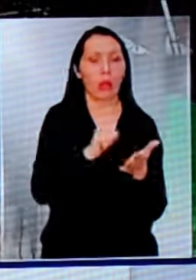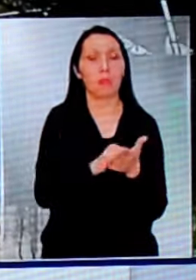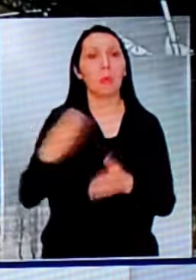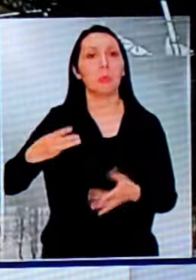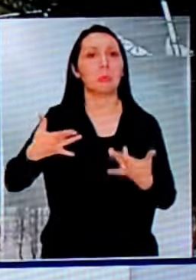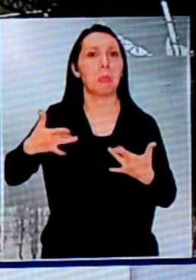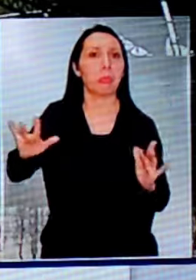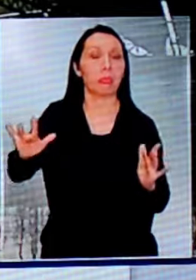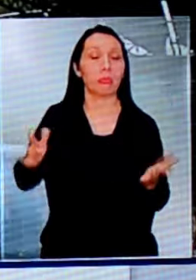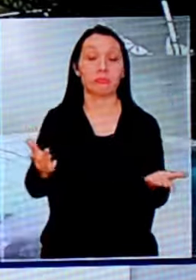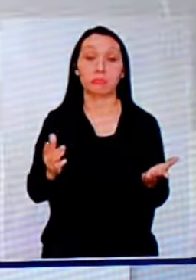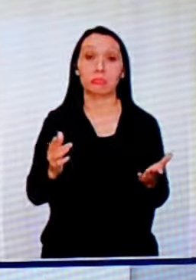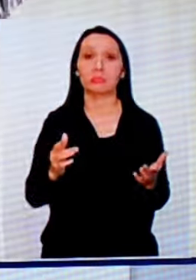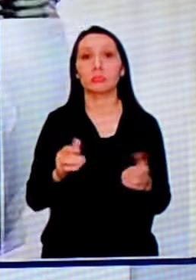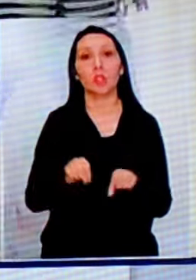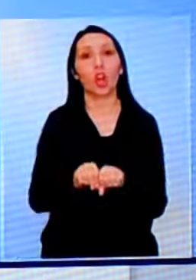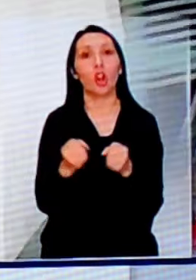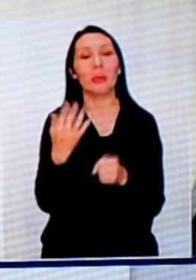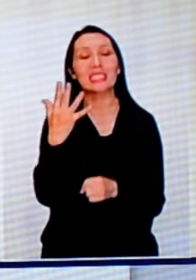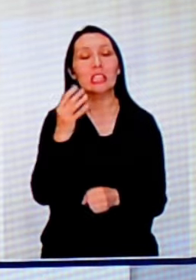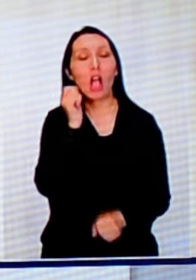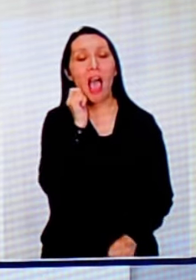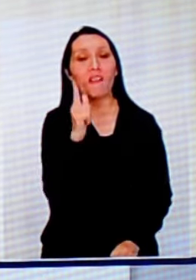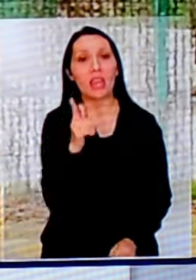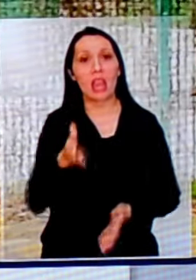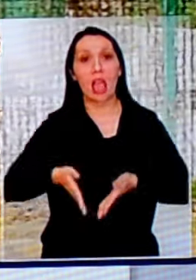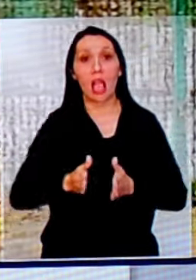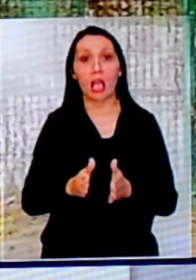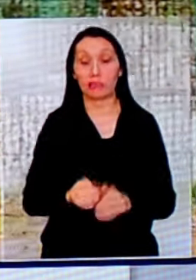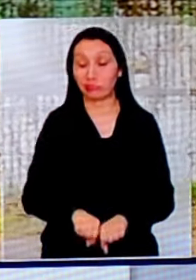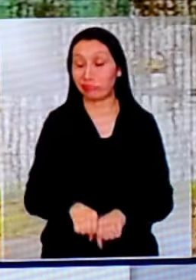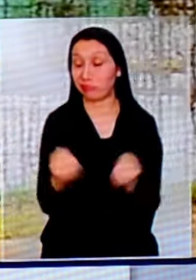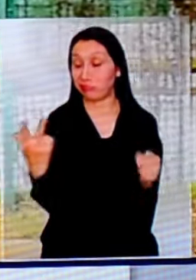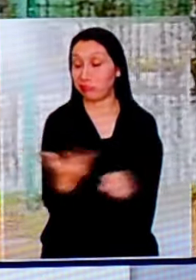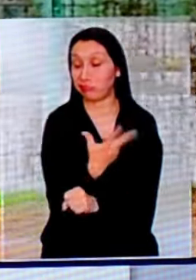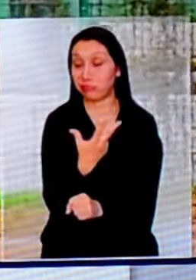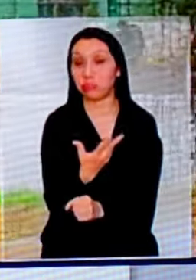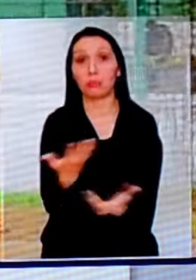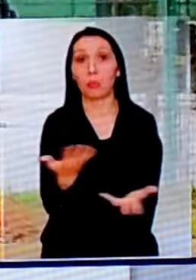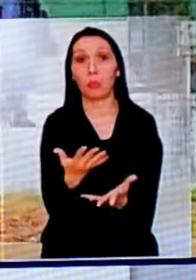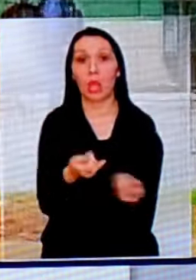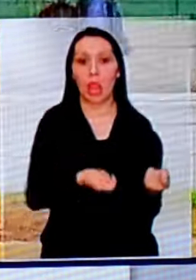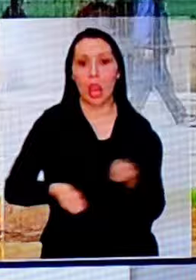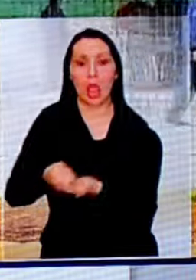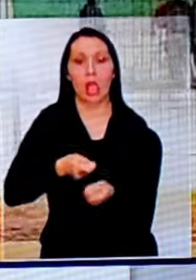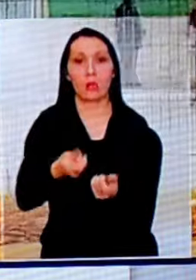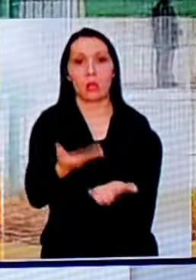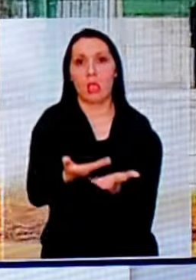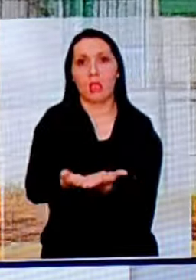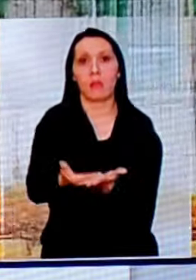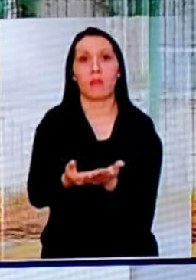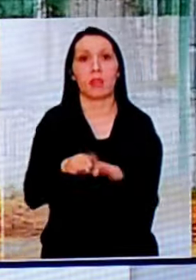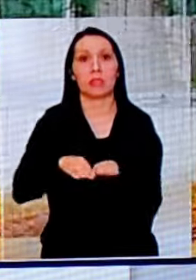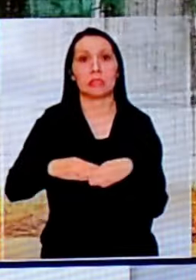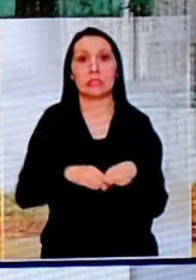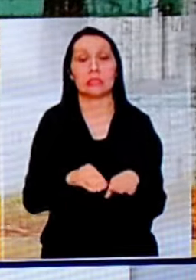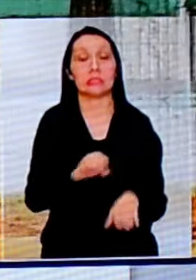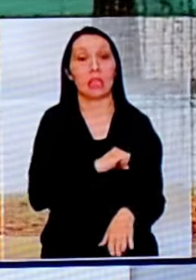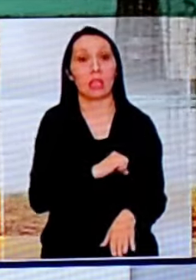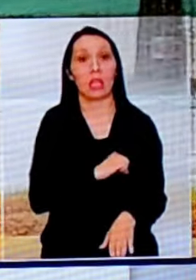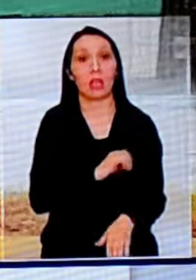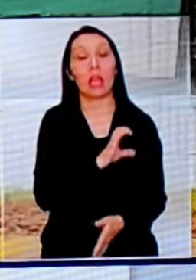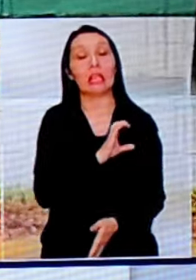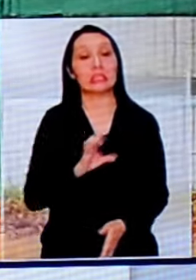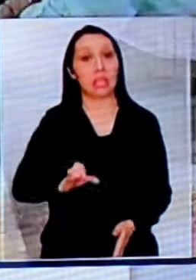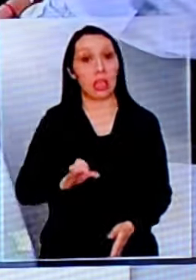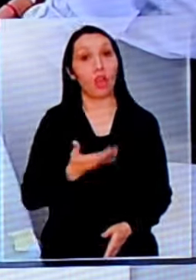nada. Ahora rompieron la avenida 5 de abril. También es un desastre. ¿Por qué? Por los negocios. El negocio de Transantiago que tiene el Estado y